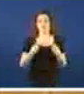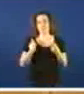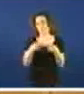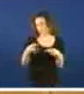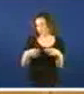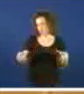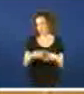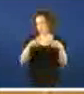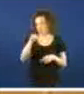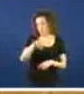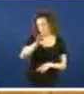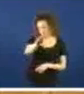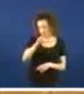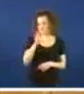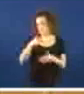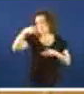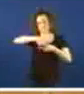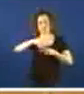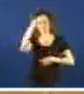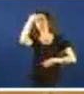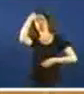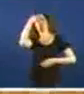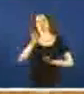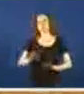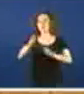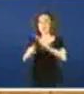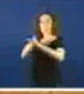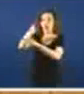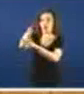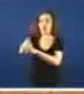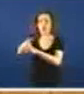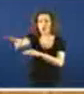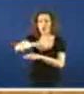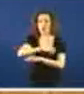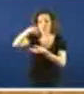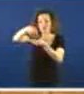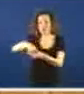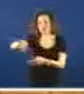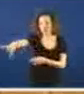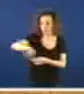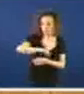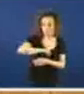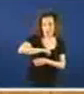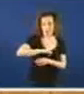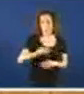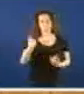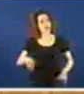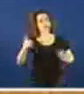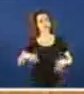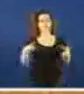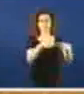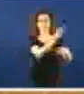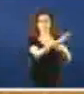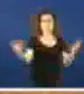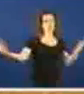e social do país. Sen embargo, cando fun a mercar un sobre, resultou que o Partido Popular se os tiña